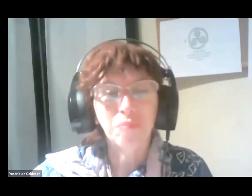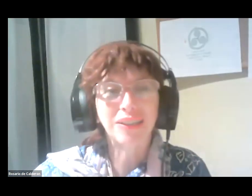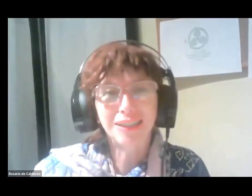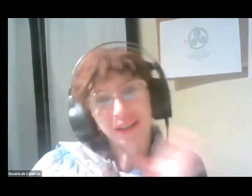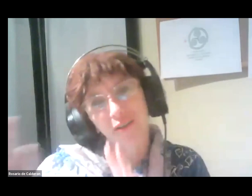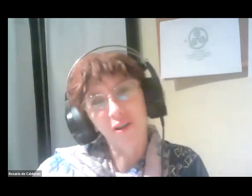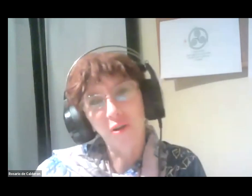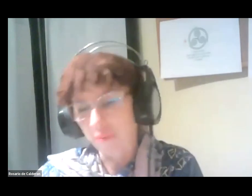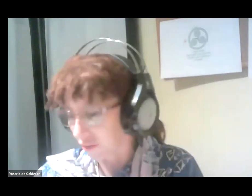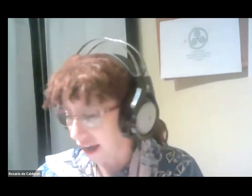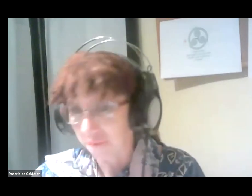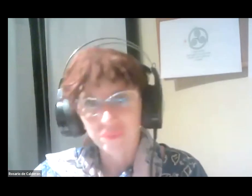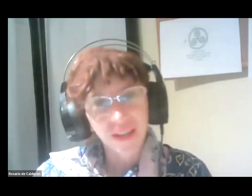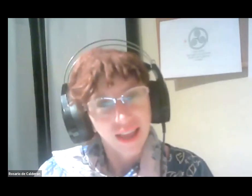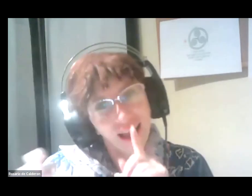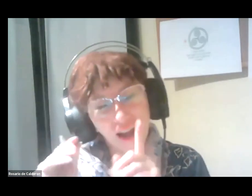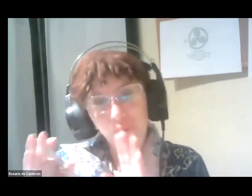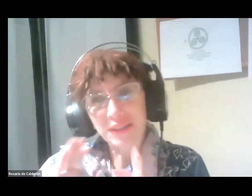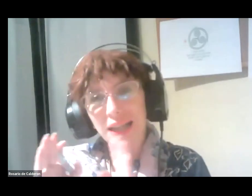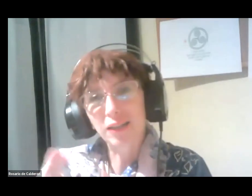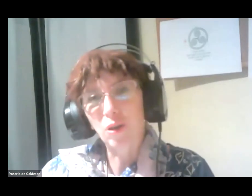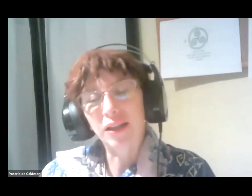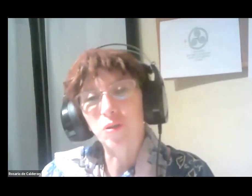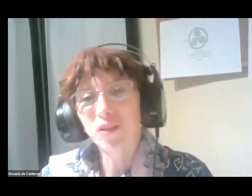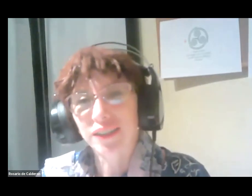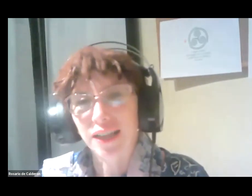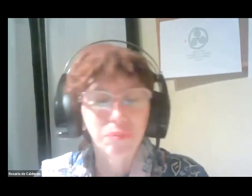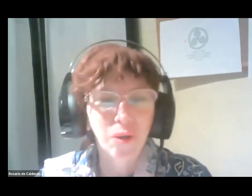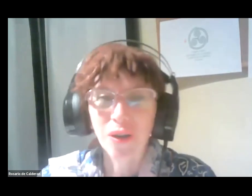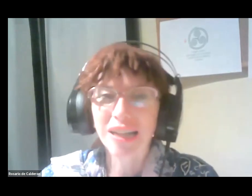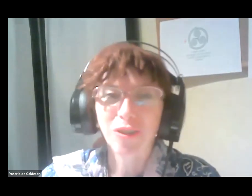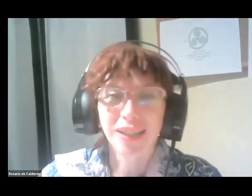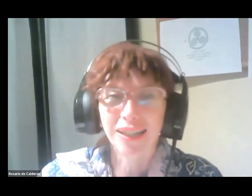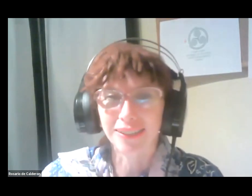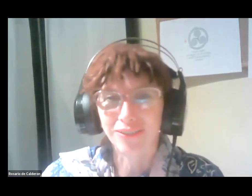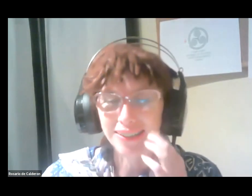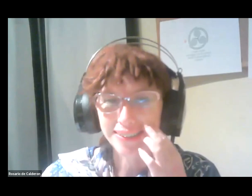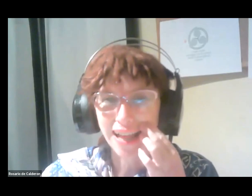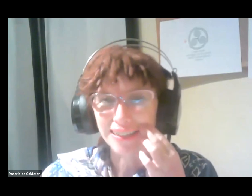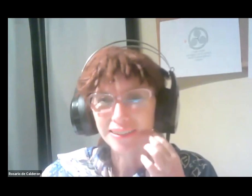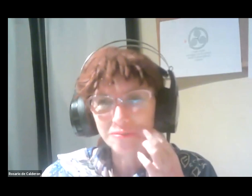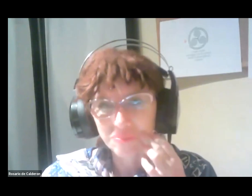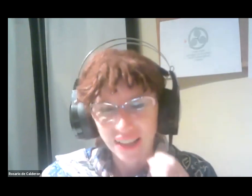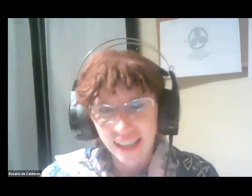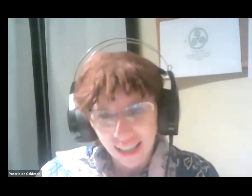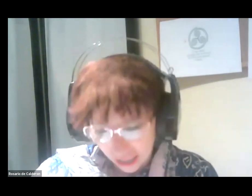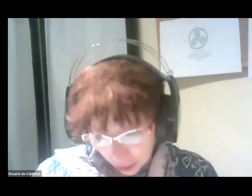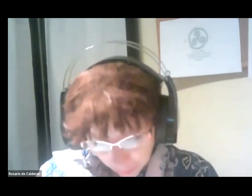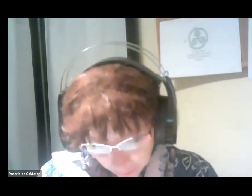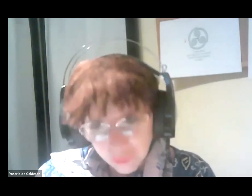que todos participen y luego vamos a conversar de algunos detalles pero los de hecho excelente felicidades